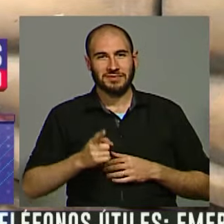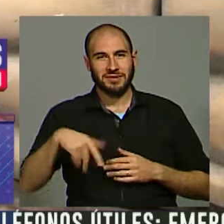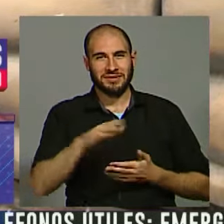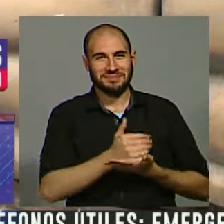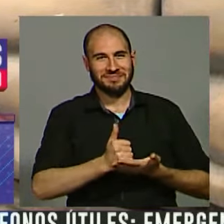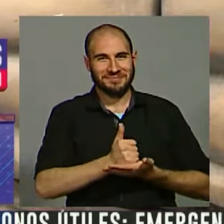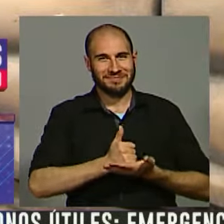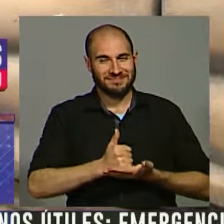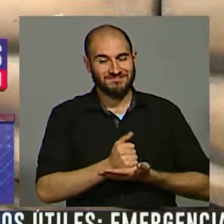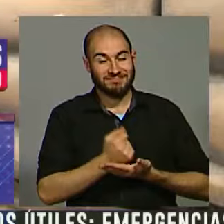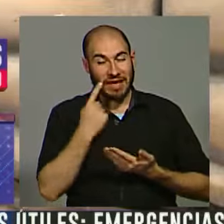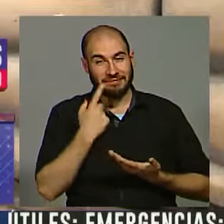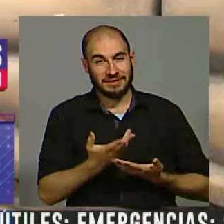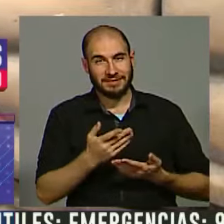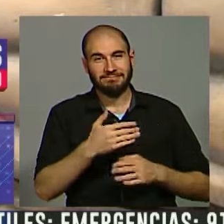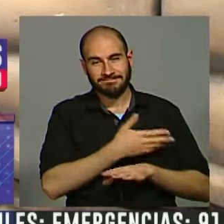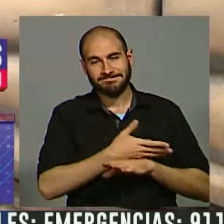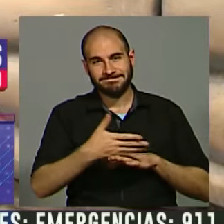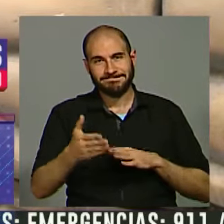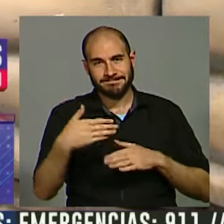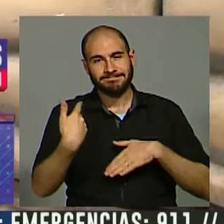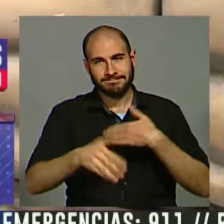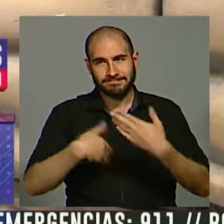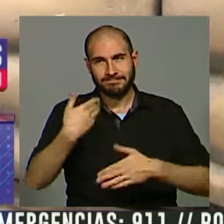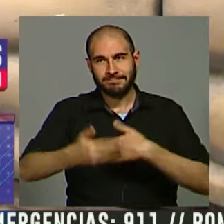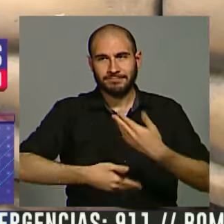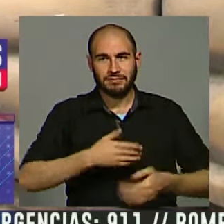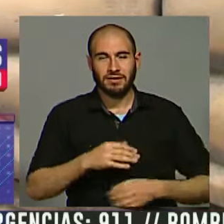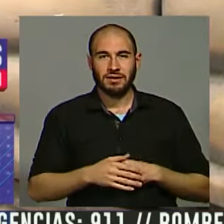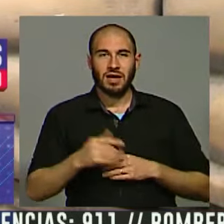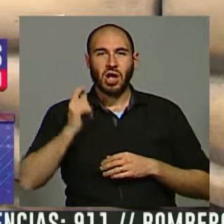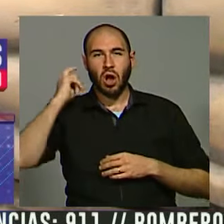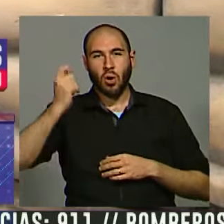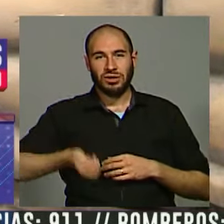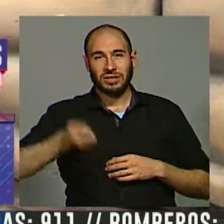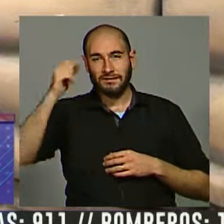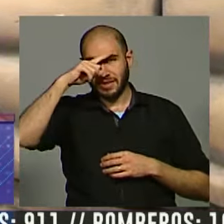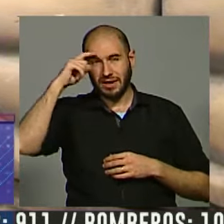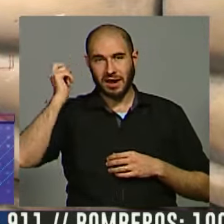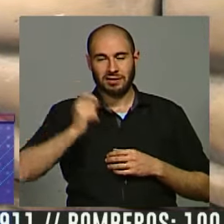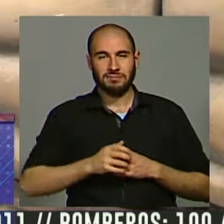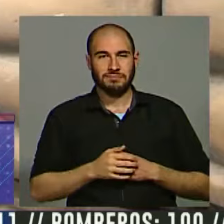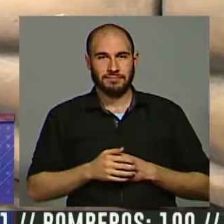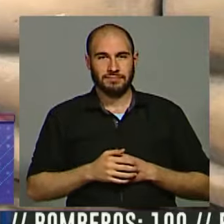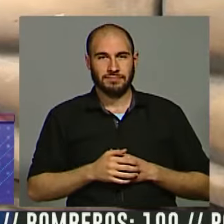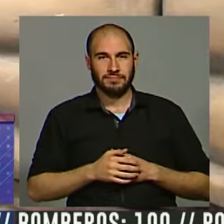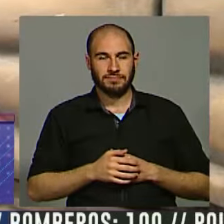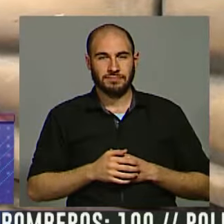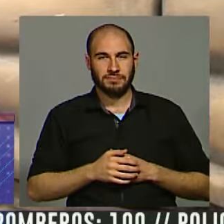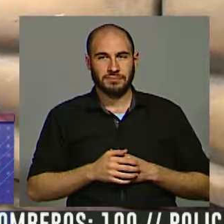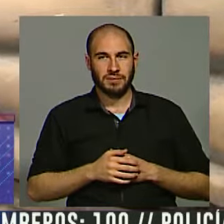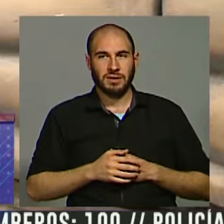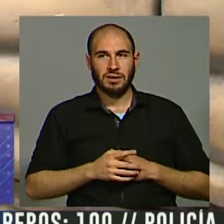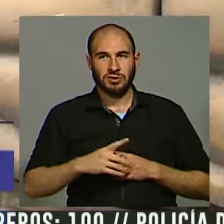esperamos que se continúe con este ritmo que ha tenido la justicia federal y que tanto